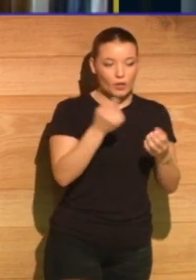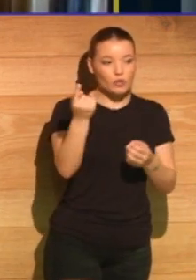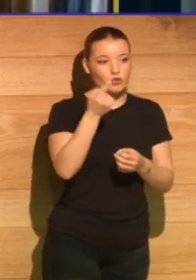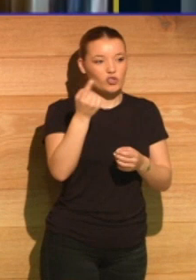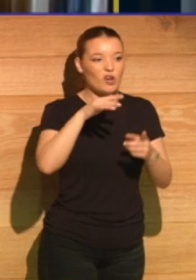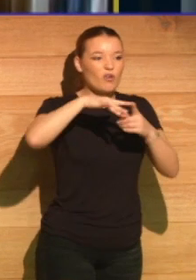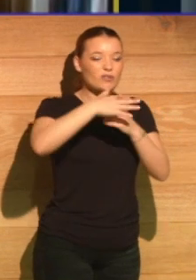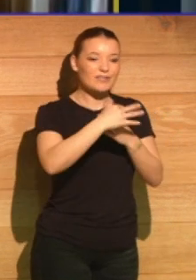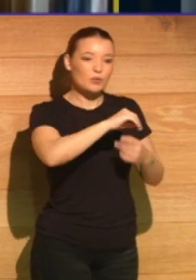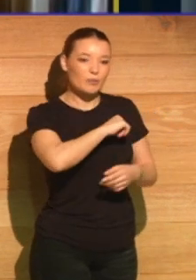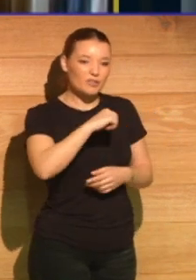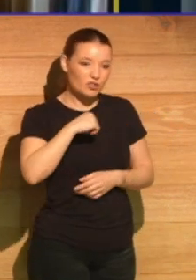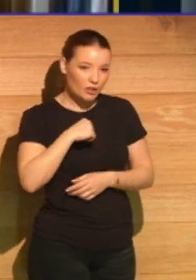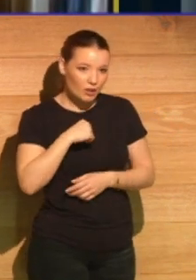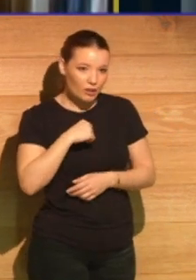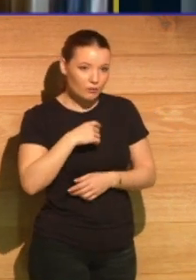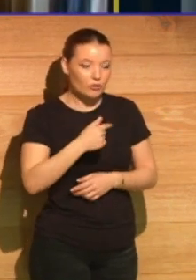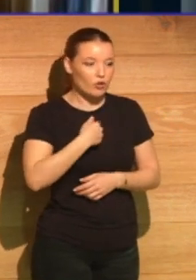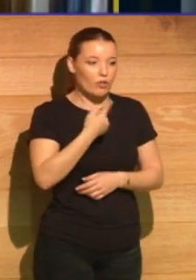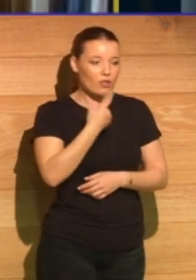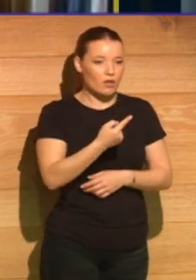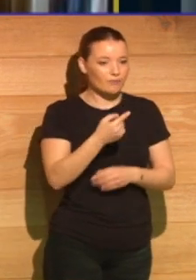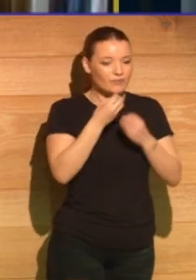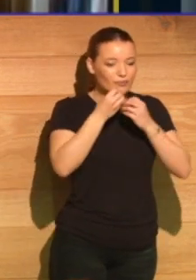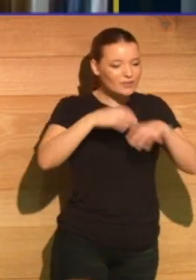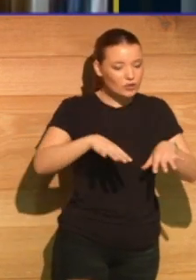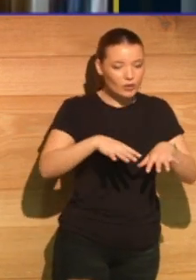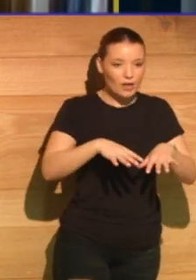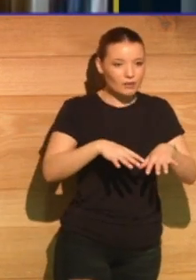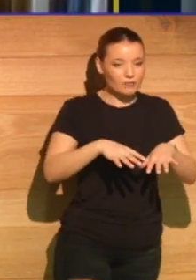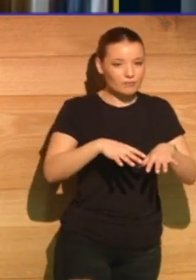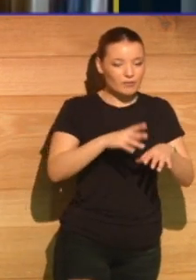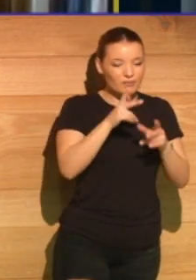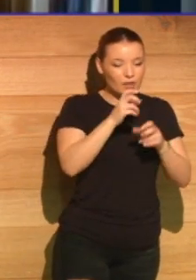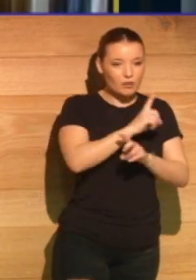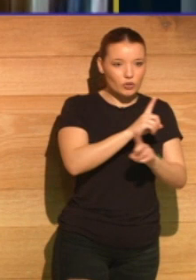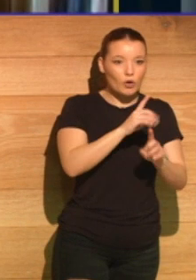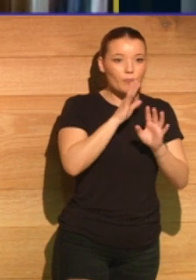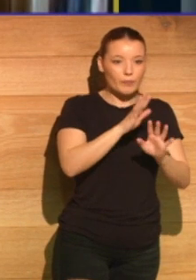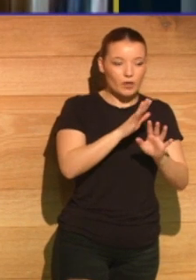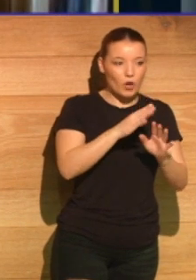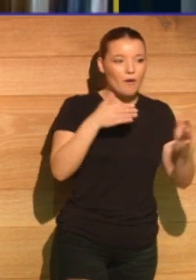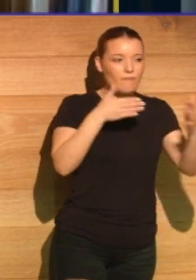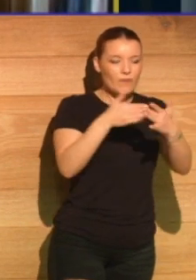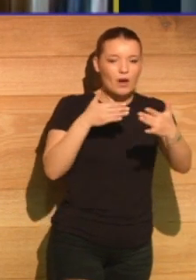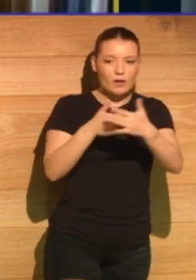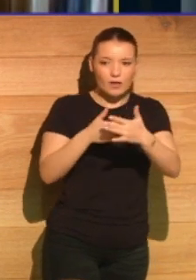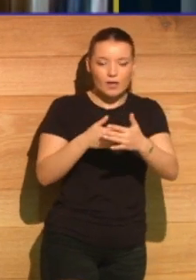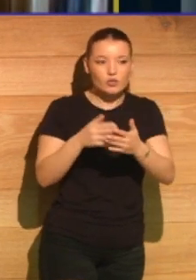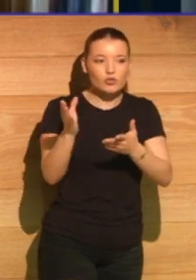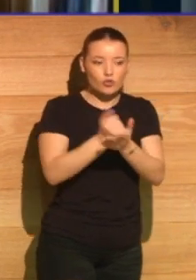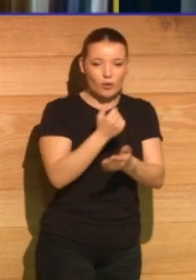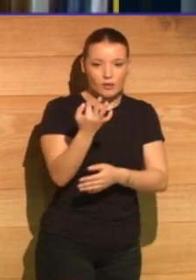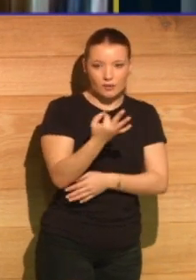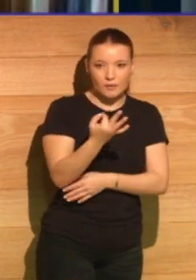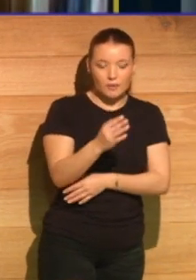personal. Yo ya no digo de hacer un culebrón, por supuesto, pero sí que es importante ver todas las barreras porque nos dicen